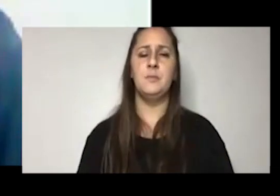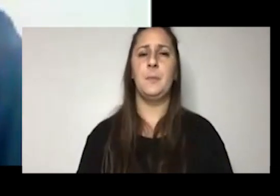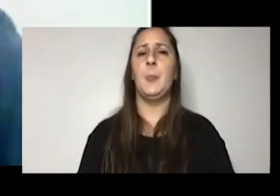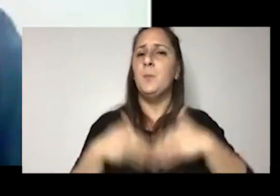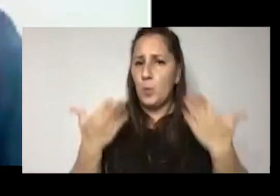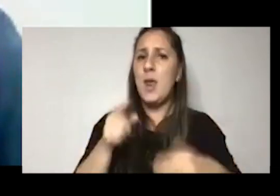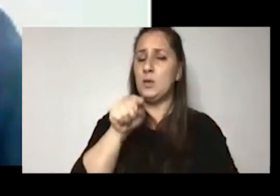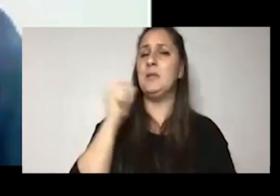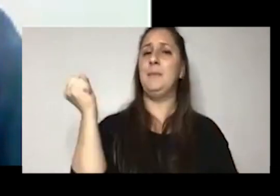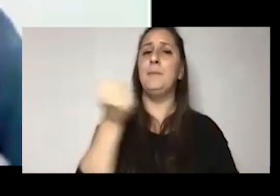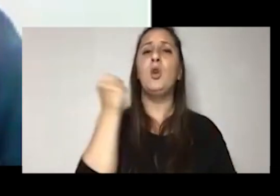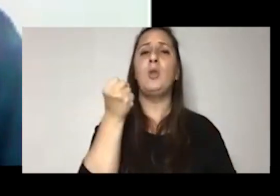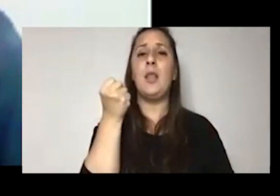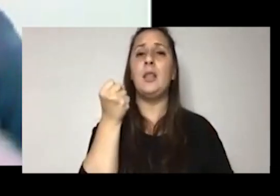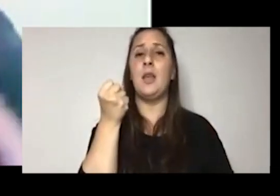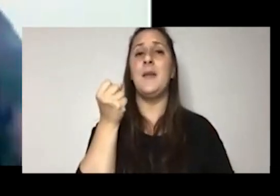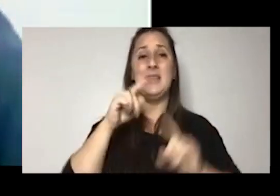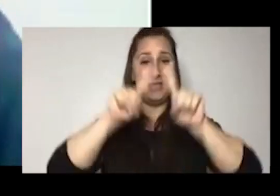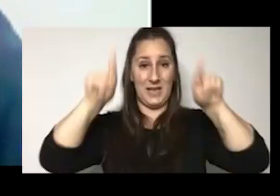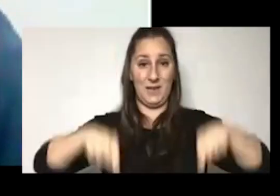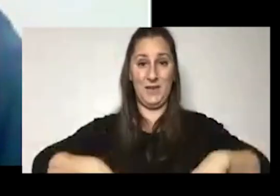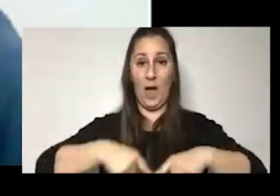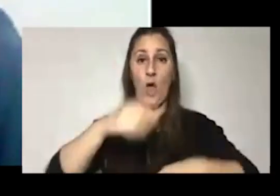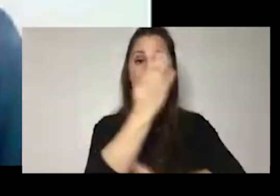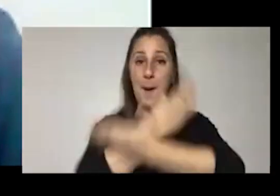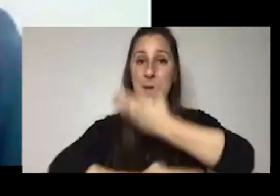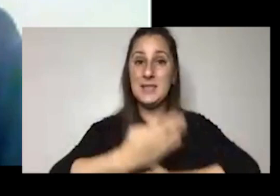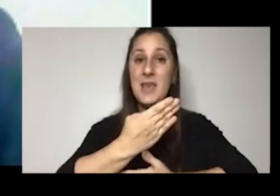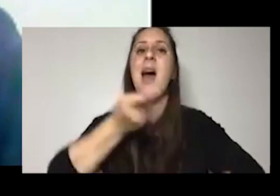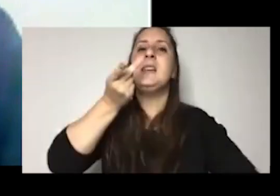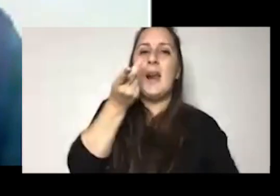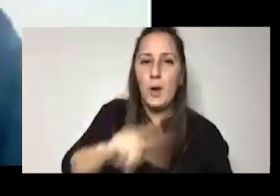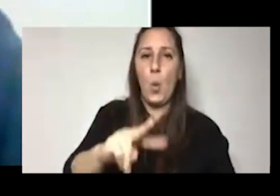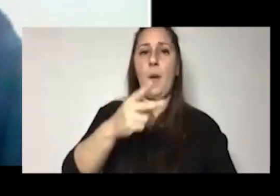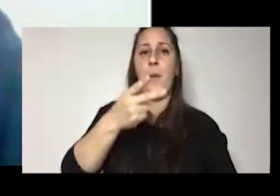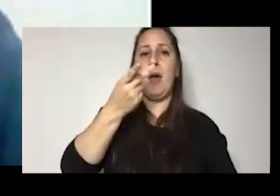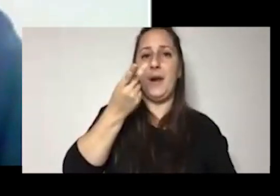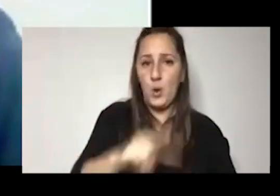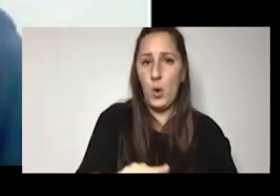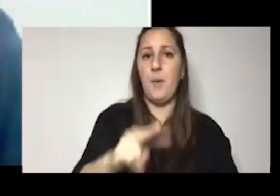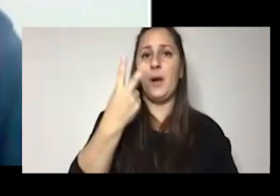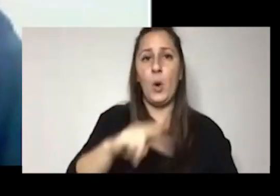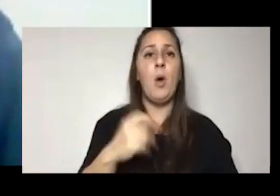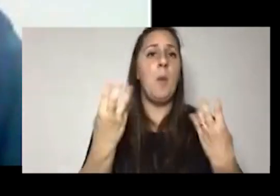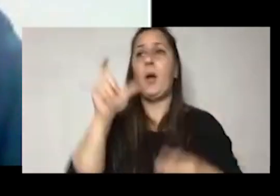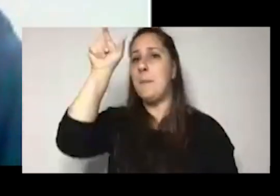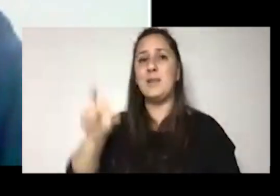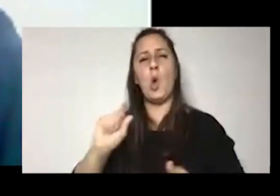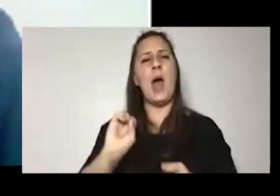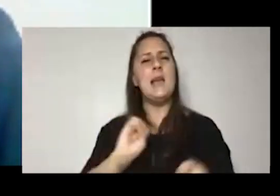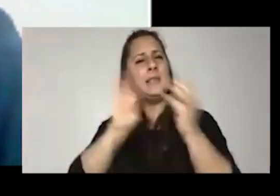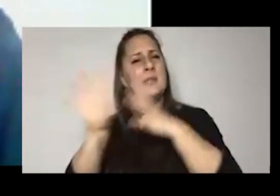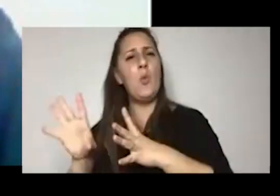también que el certificado de discapacidad se renueve, porque muchas veces la persona cambia de domicilio, cambia de número de